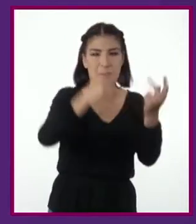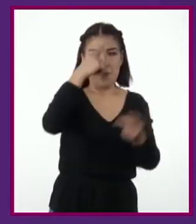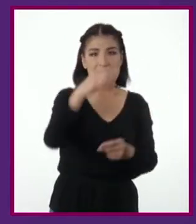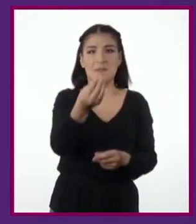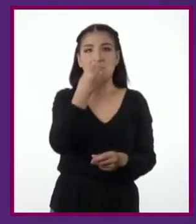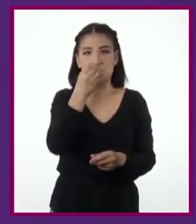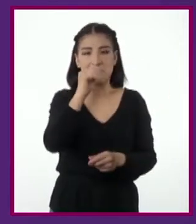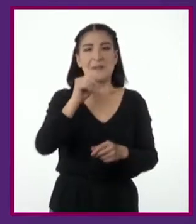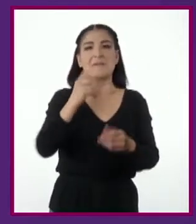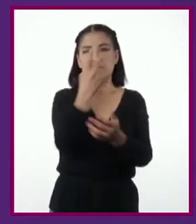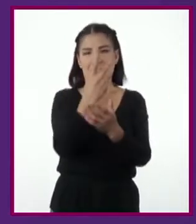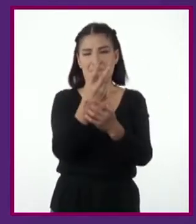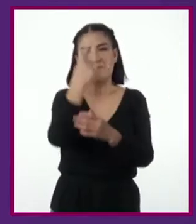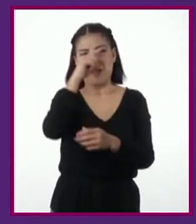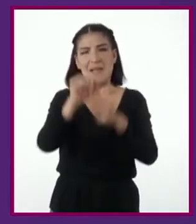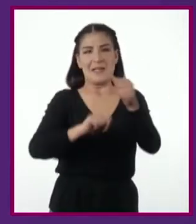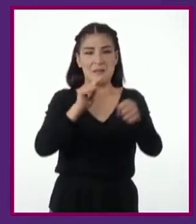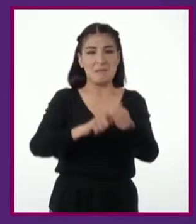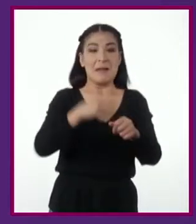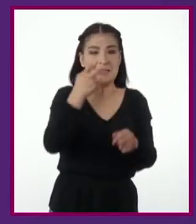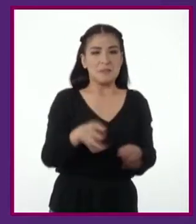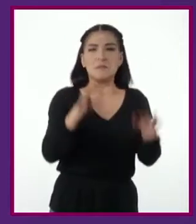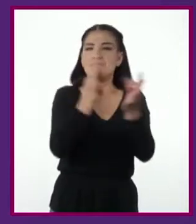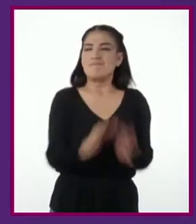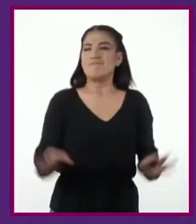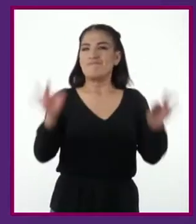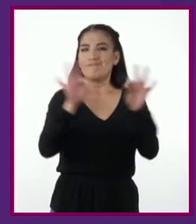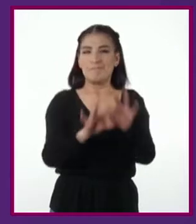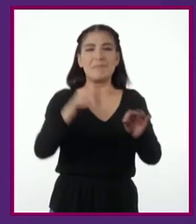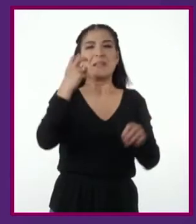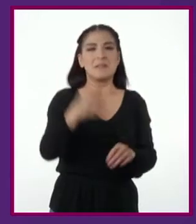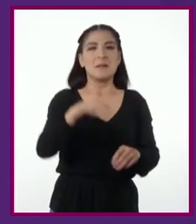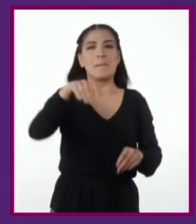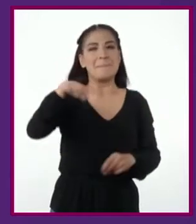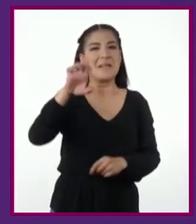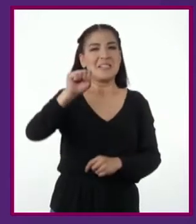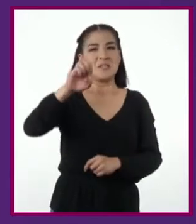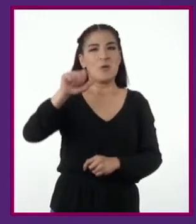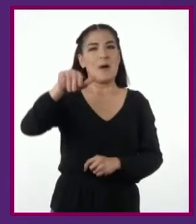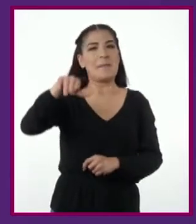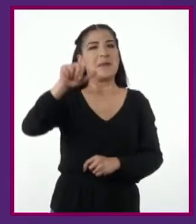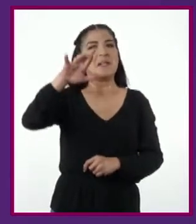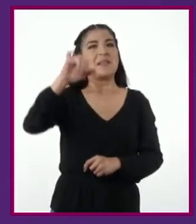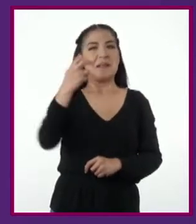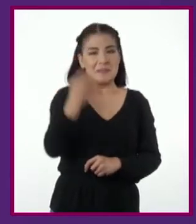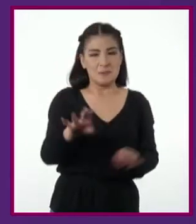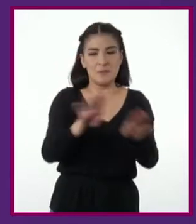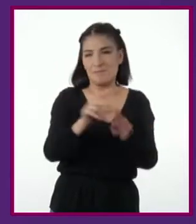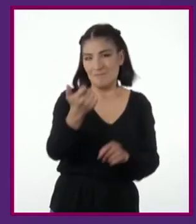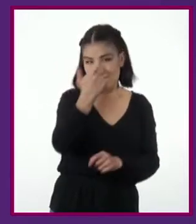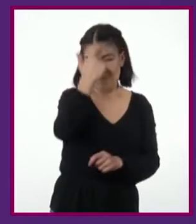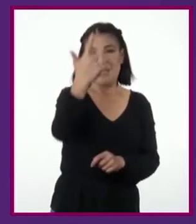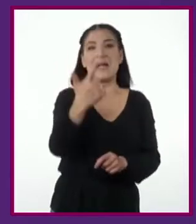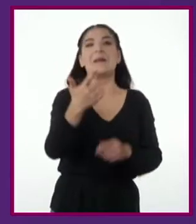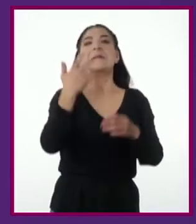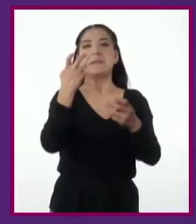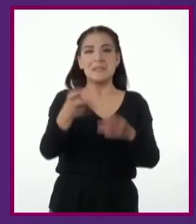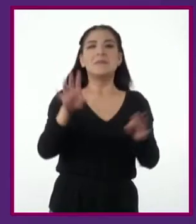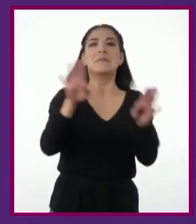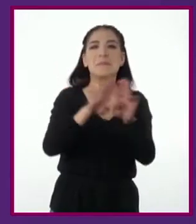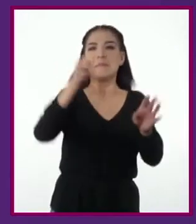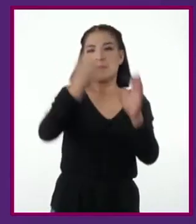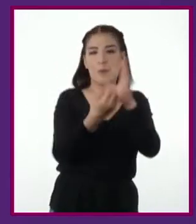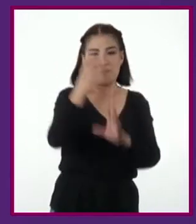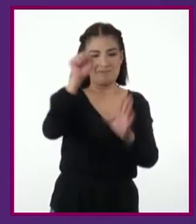fue resultado importante en el proceso civilizatorio de Mesoamérica, cuyo sistema gravitó alrededor